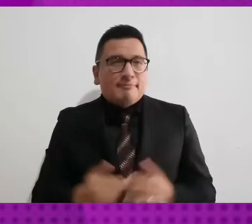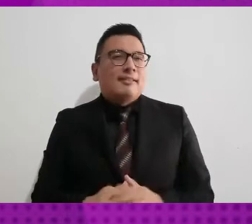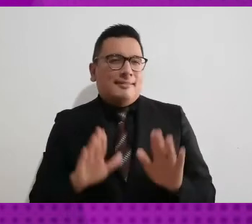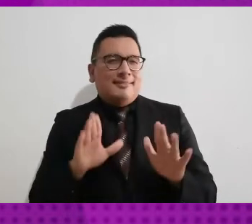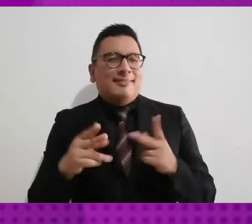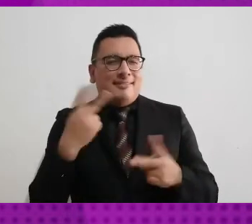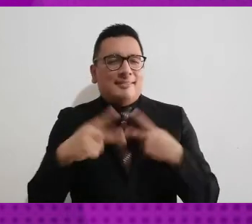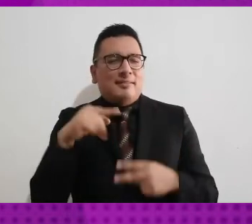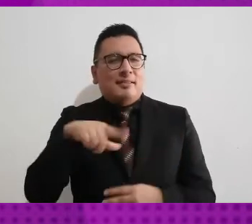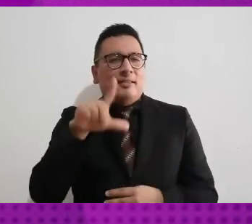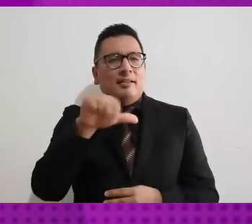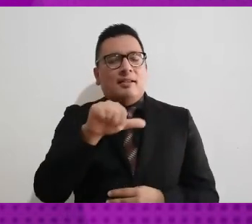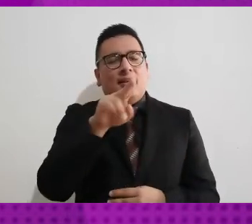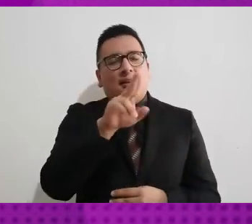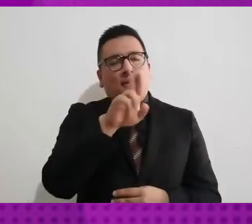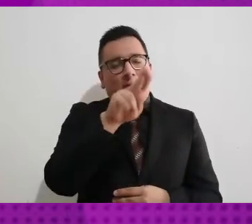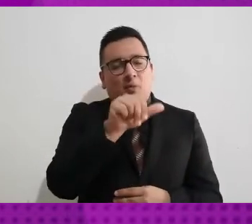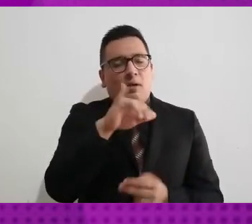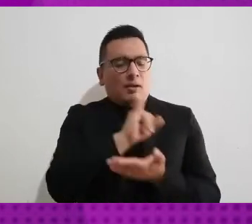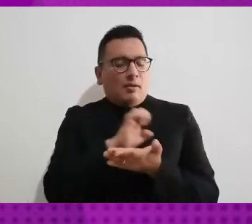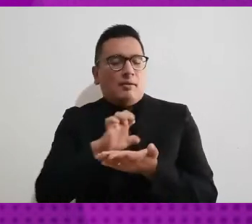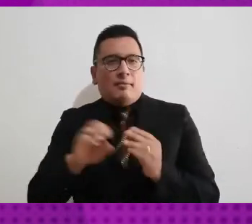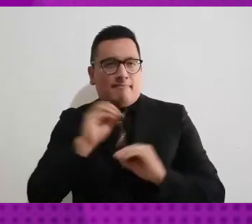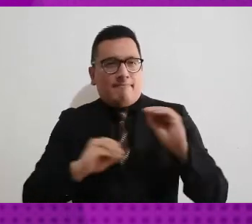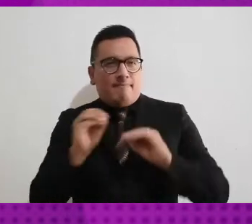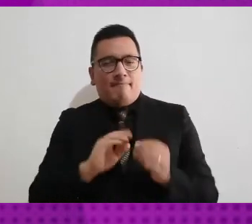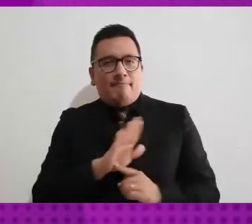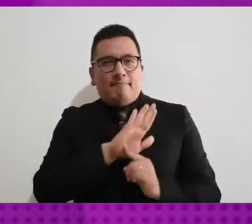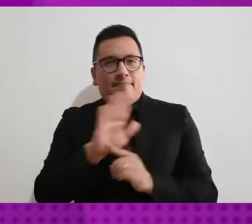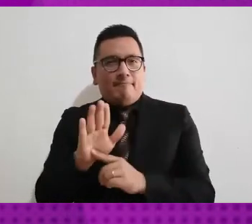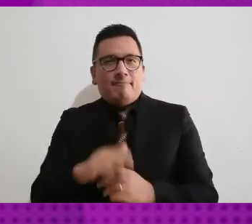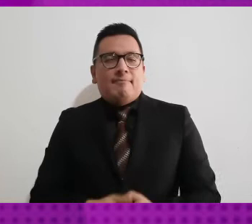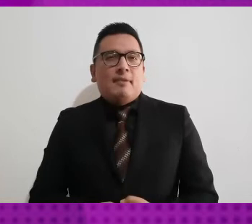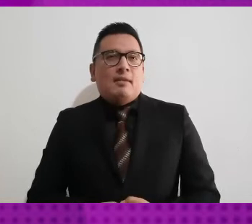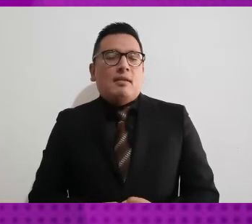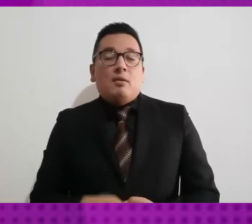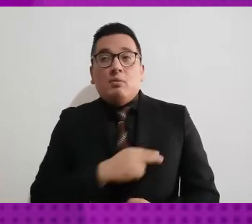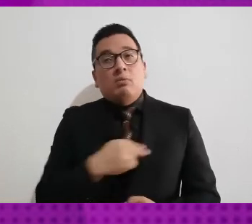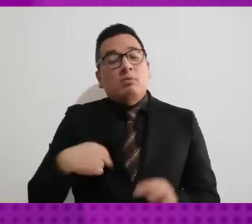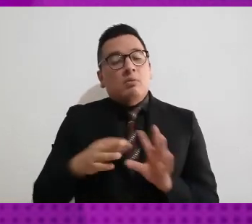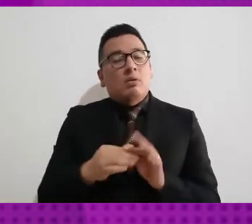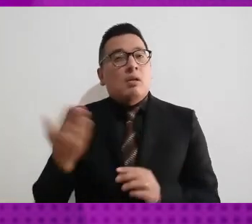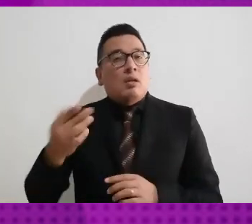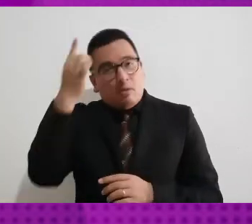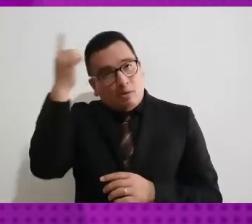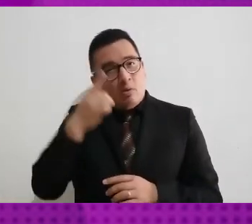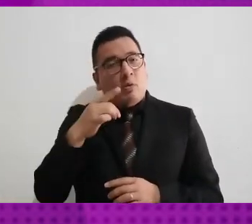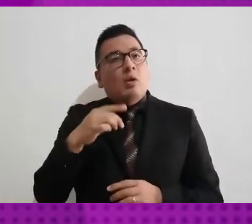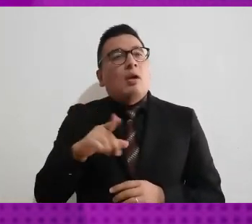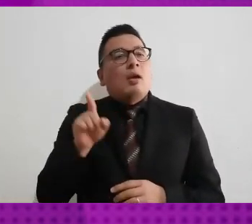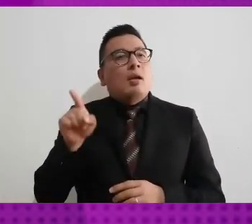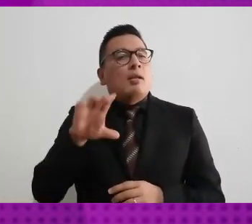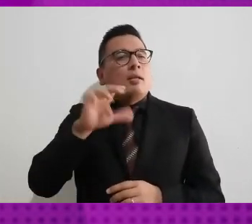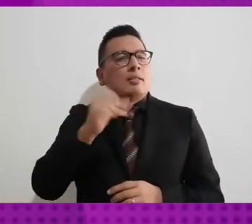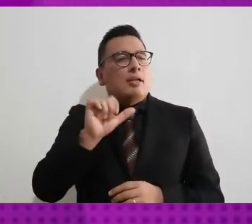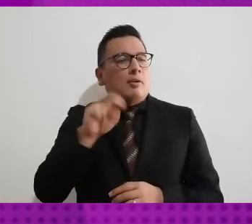electoral. No se vaya, estamos en La Urna, el programa de radio y televisión del Instituto Electoral de Coahuila. Estamos platicando con el